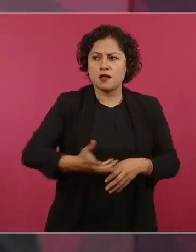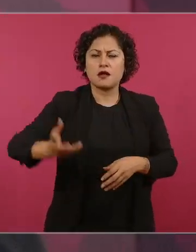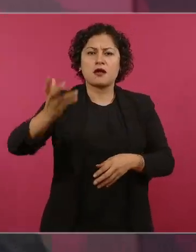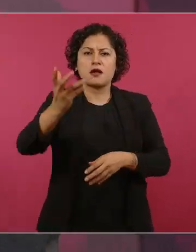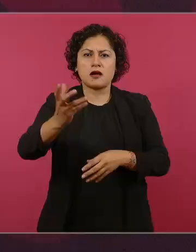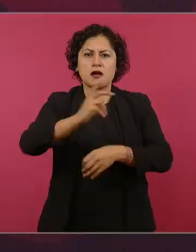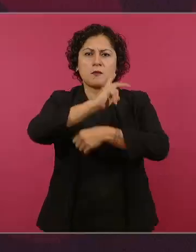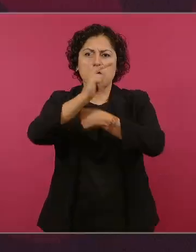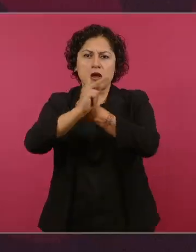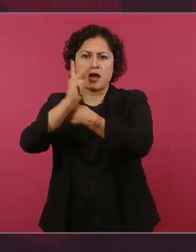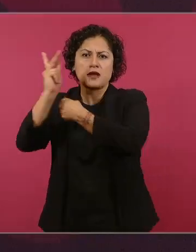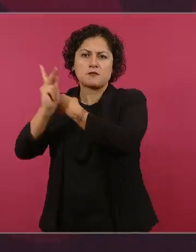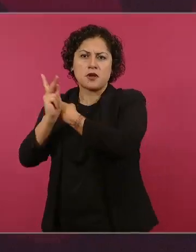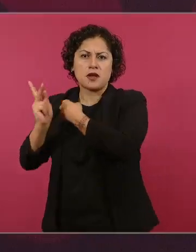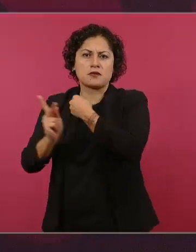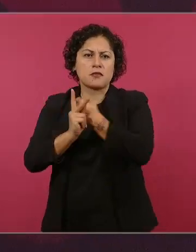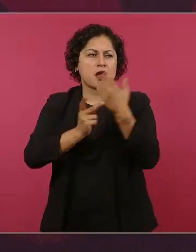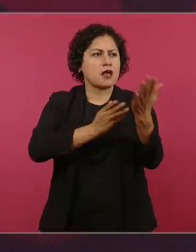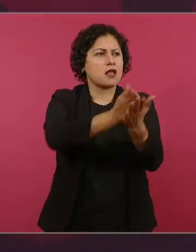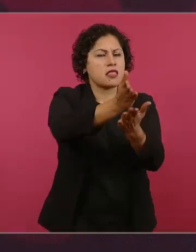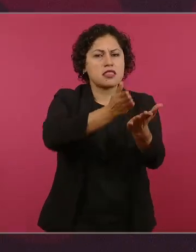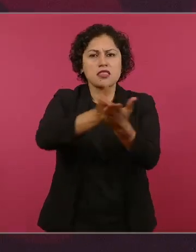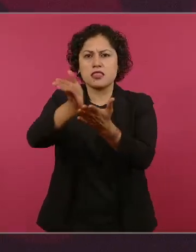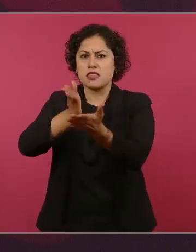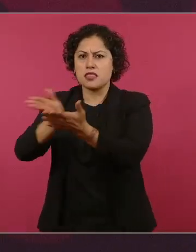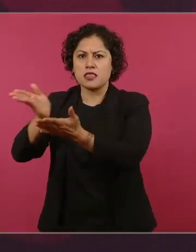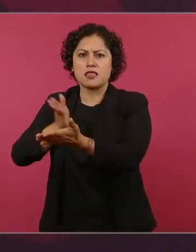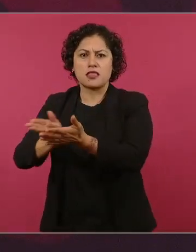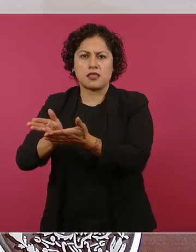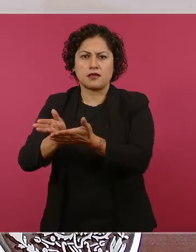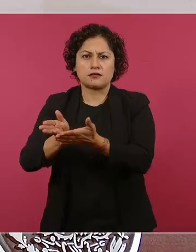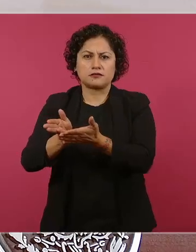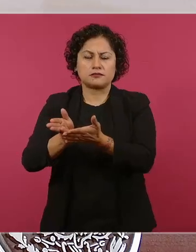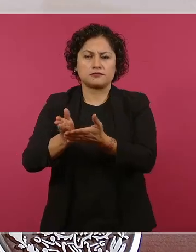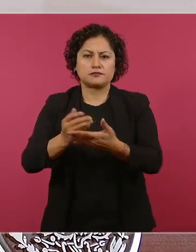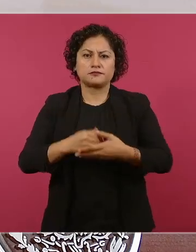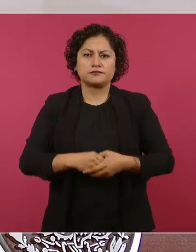a países con gobiernos